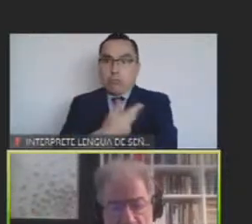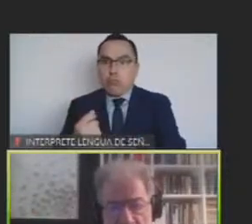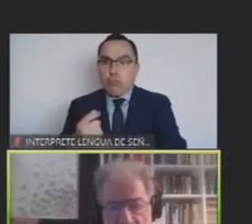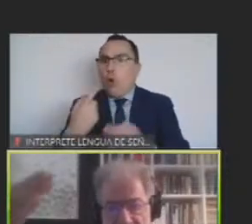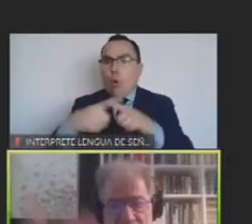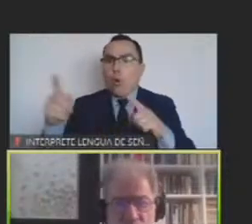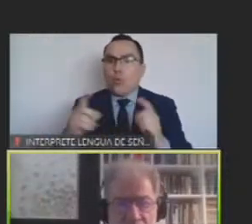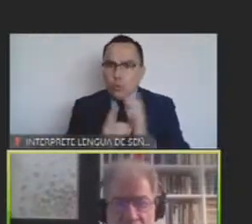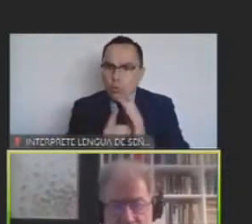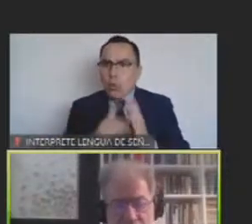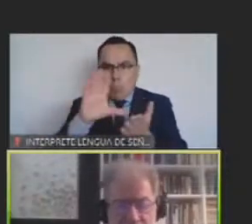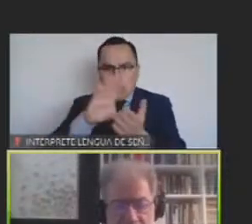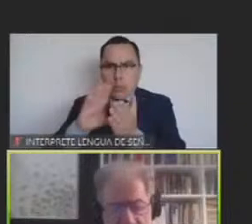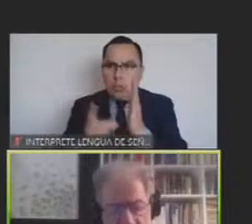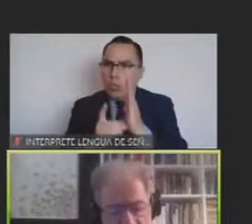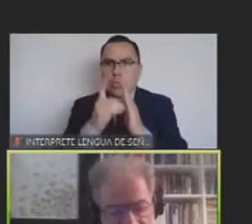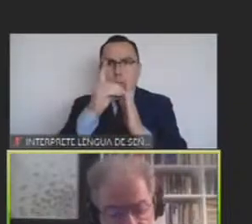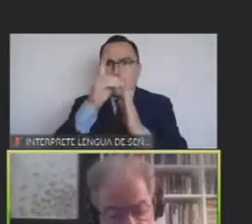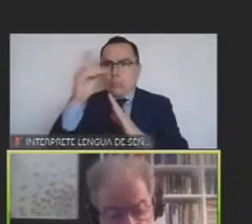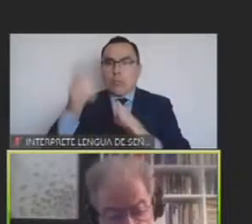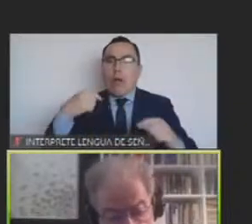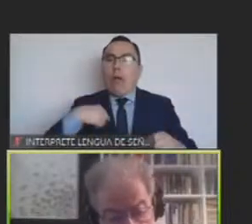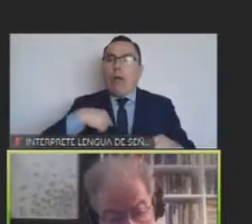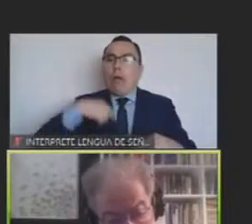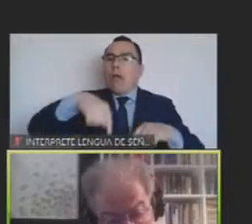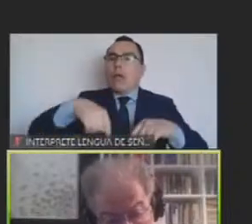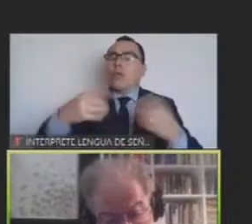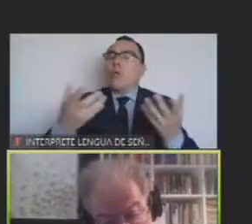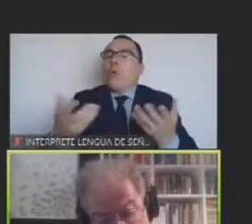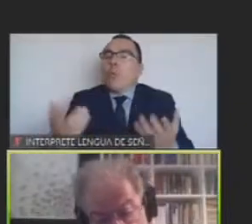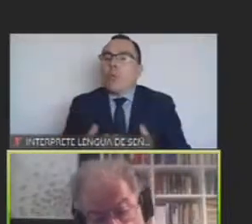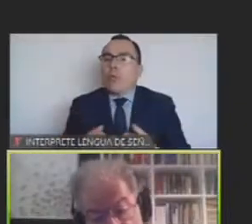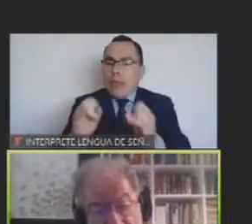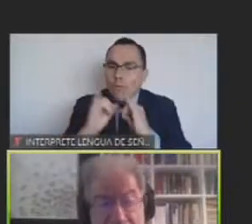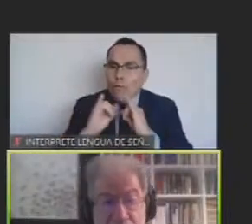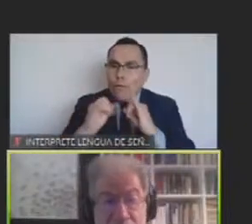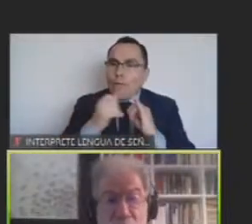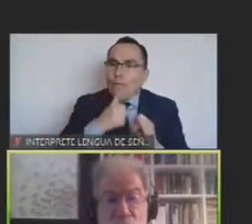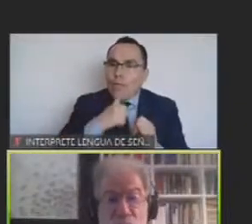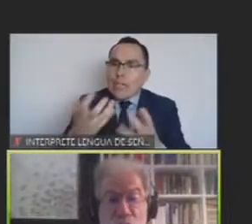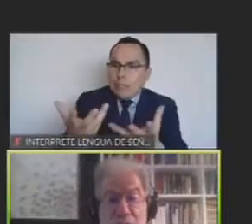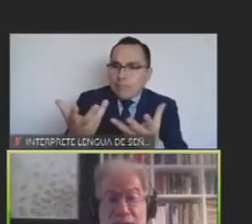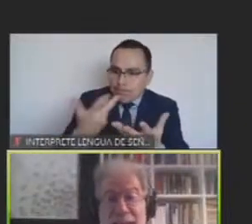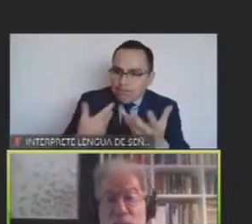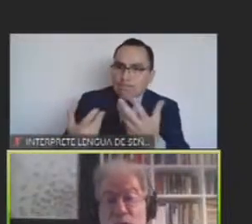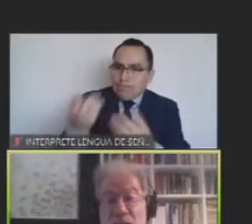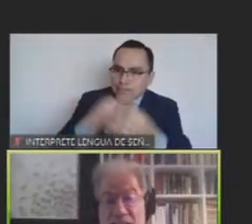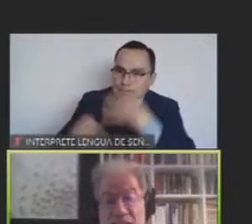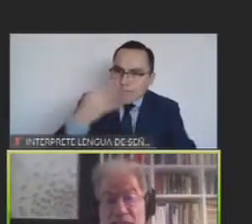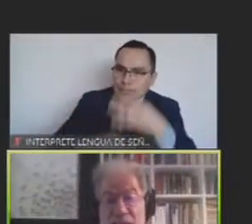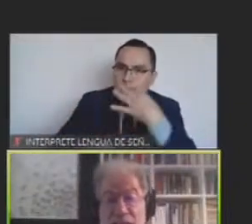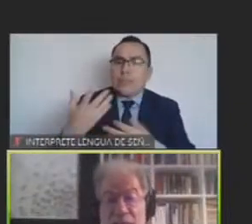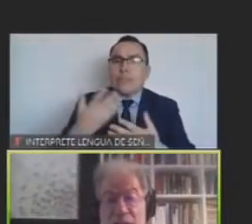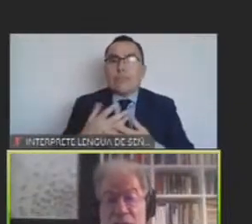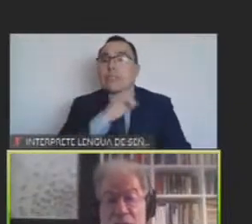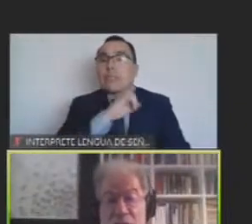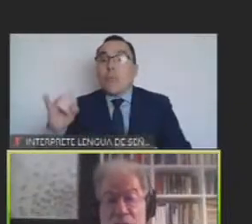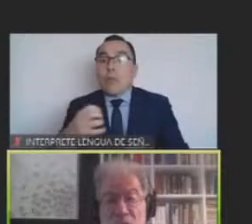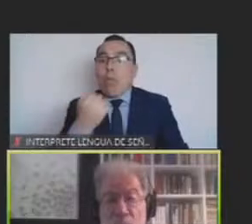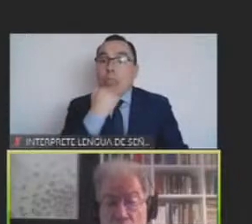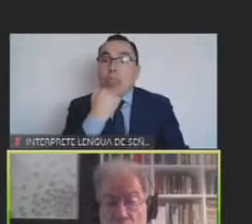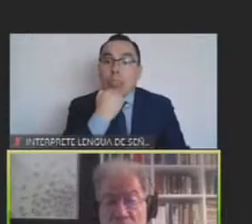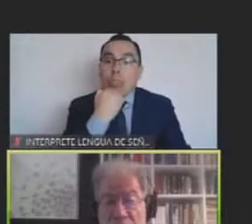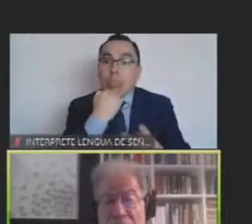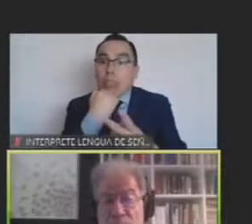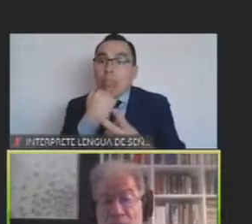movimiento antivacuna tiene un asidero importante hoy en día. Y finalmente, contribuyen a evitar errores. Evidentemente, cuando la